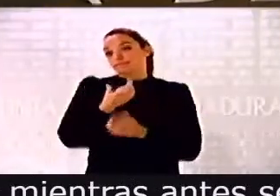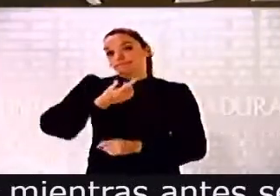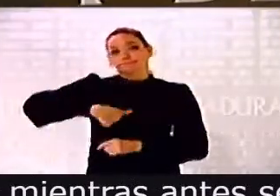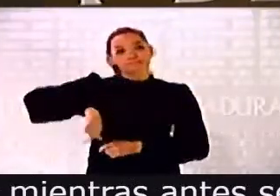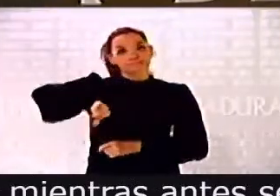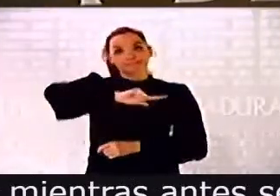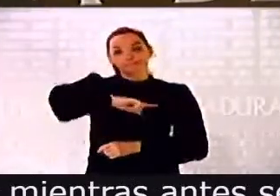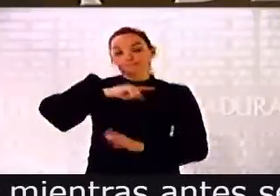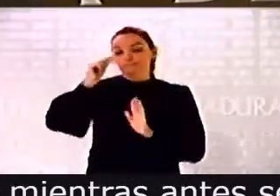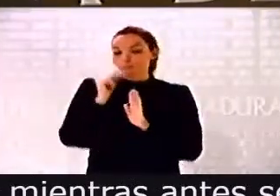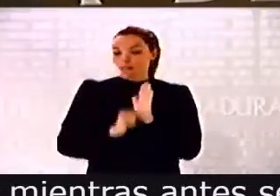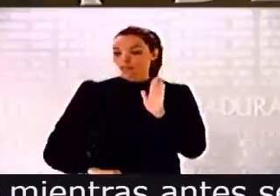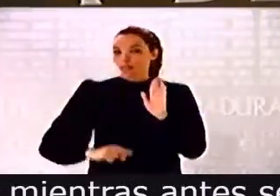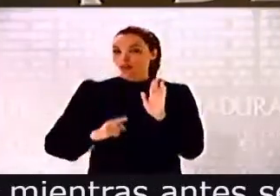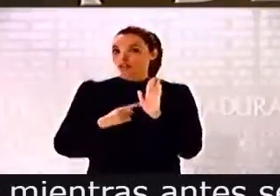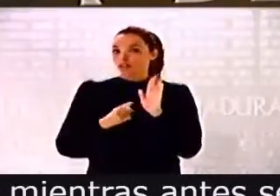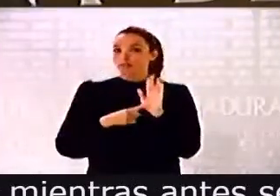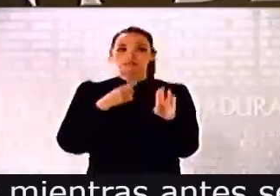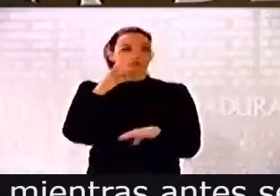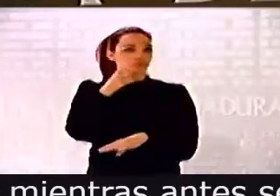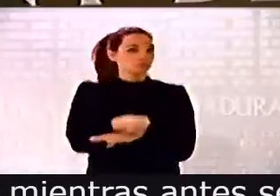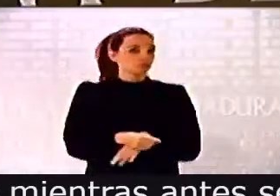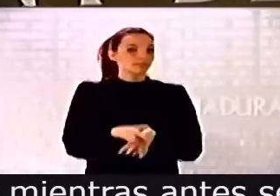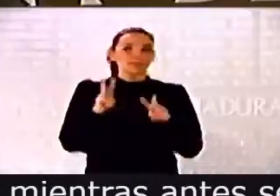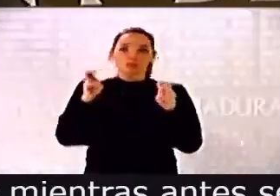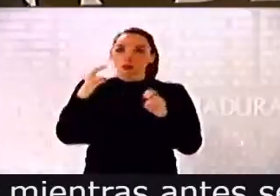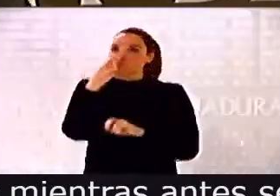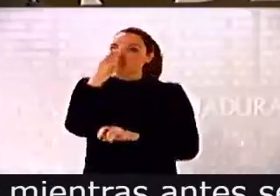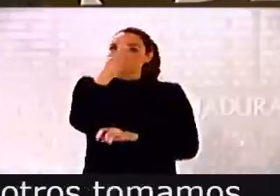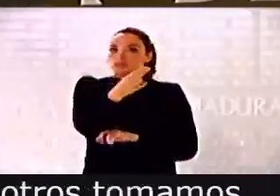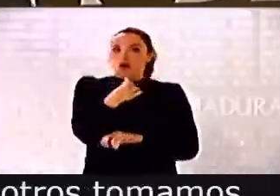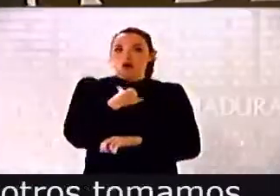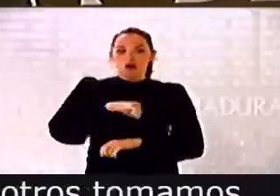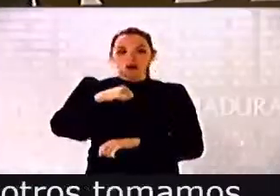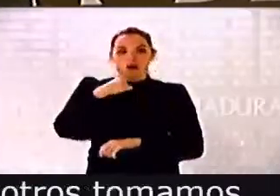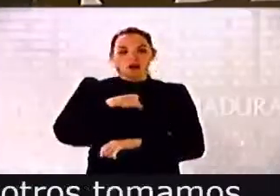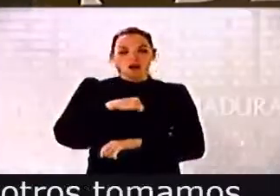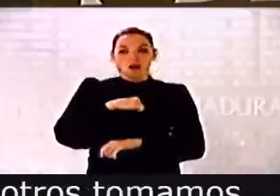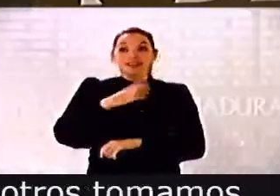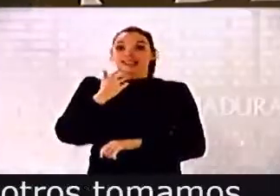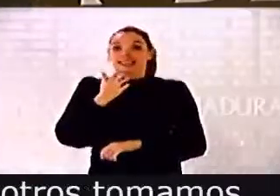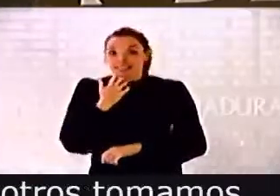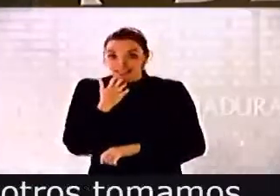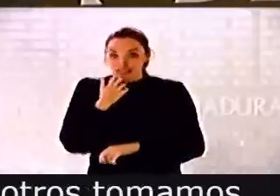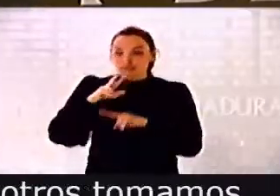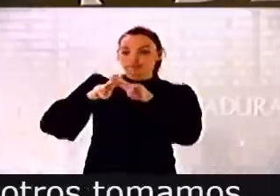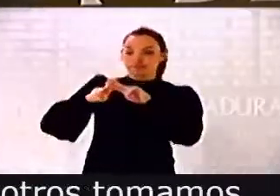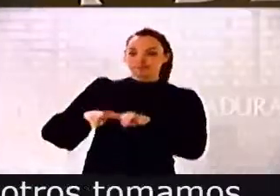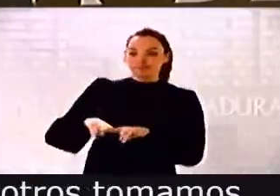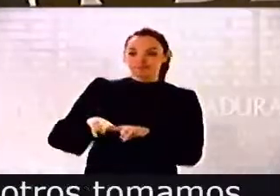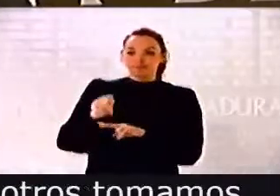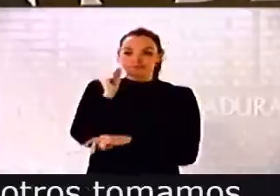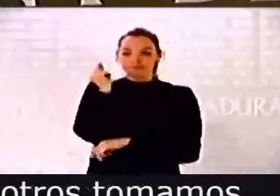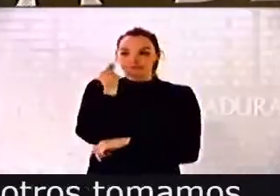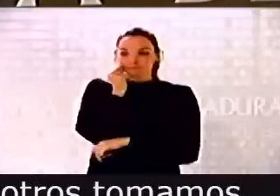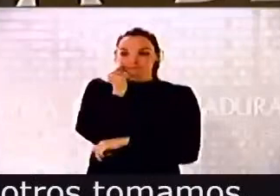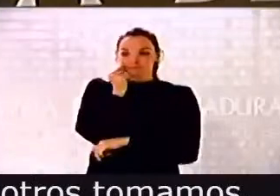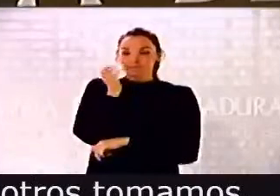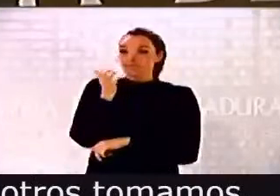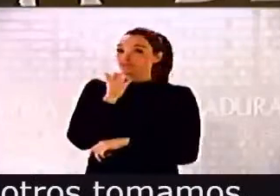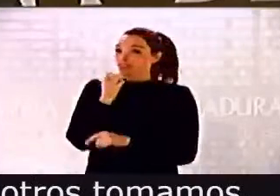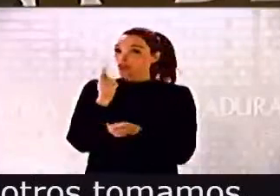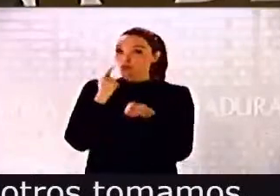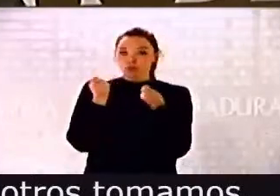nosotros tomamos medidas sobre las visitas a los hospitales cuando vemos que de no controlar esas